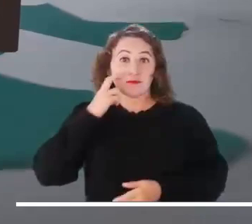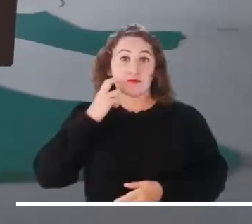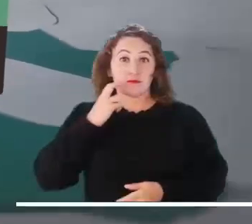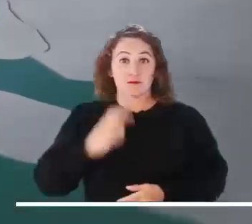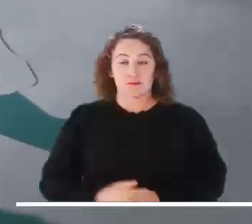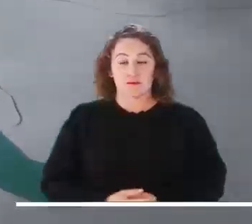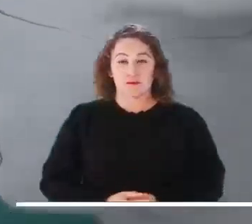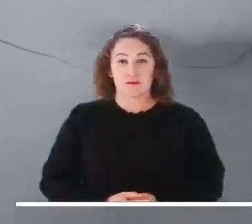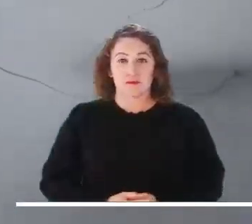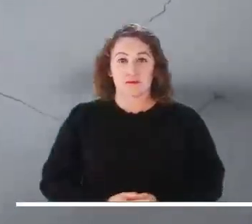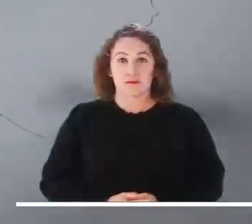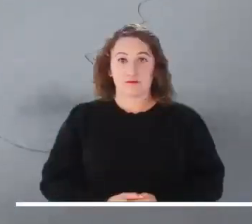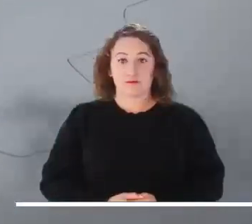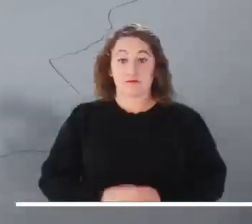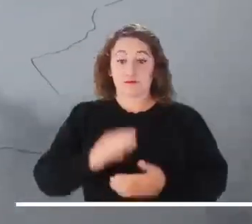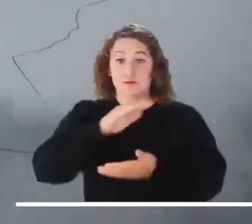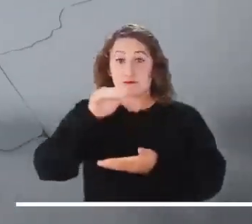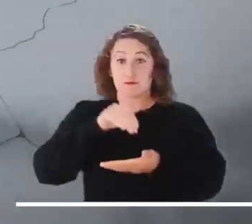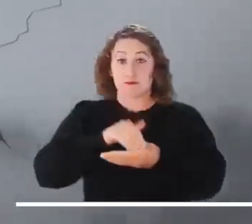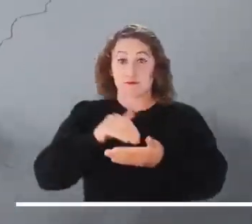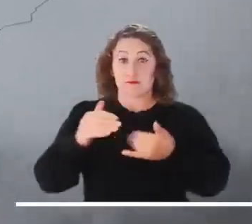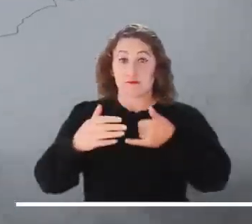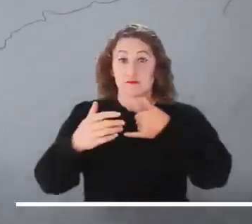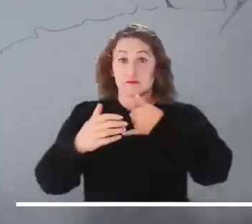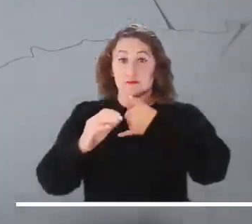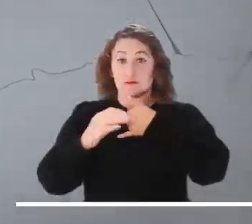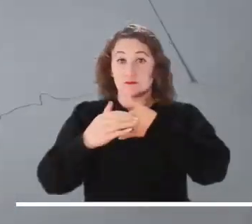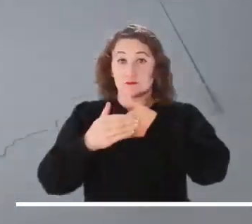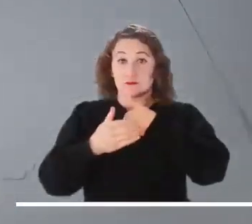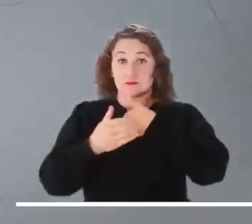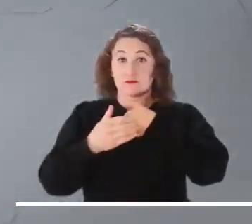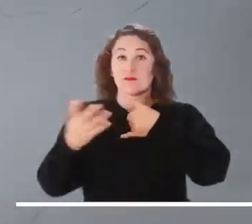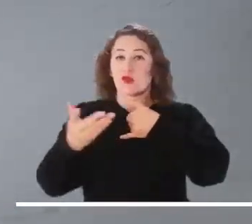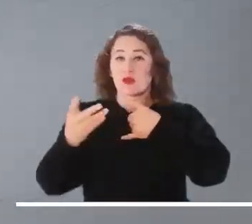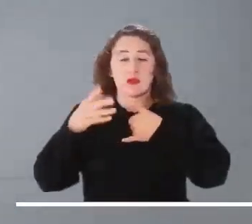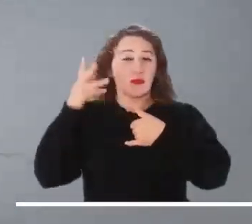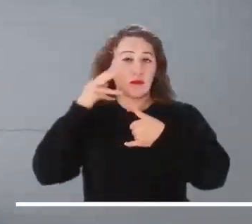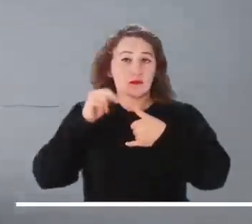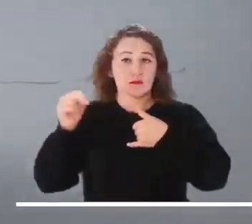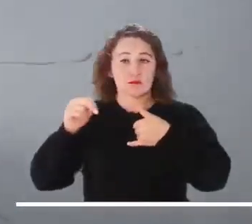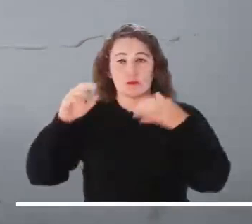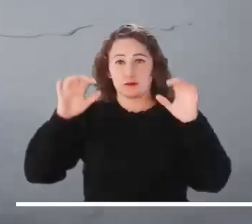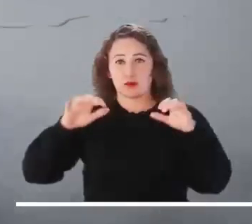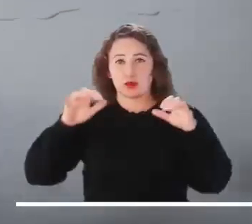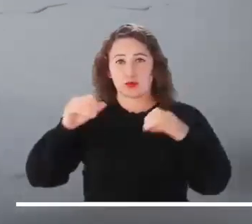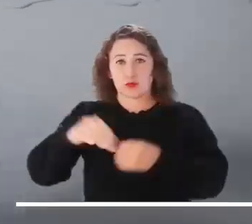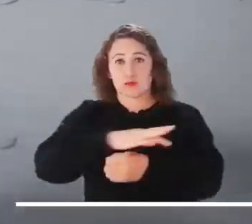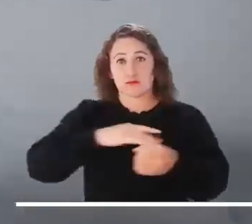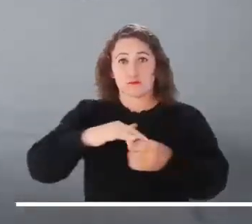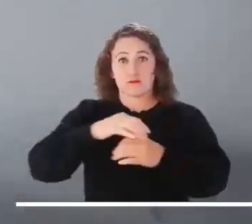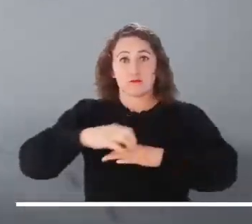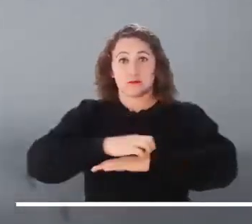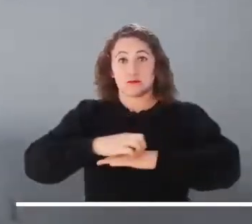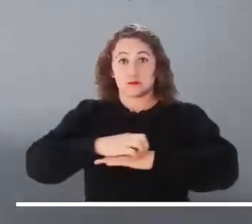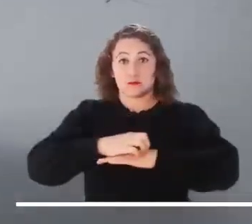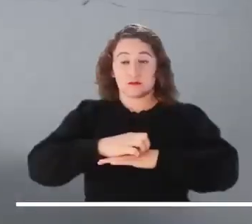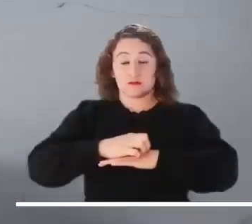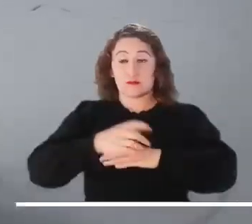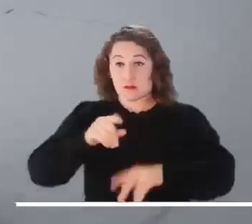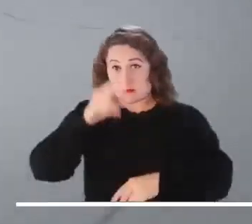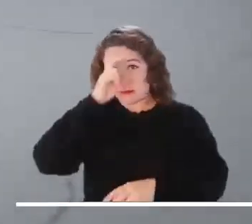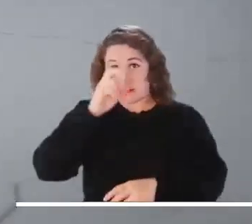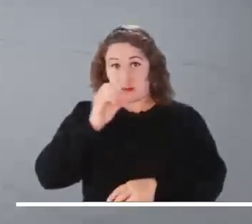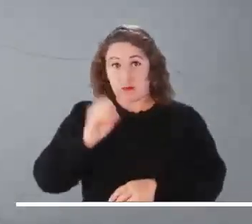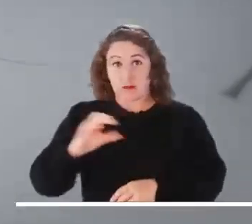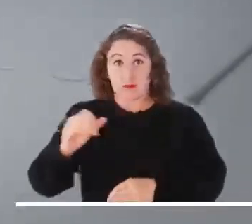y centro y sur de Chocó. En el centro del país, las lluvias se esperan en norte de Santander, Cundinamarca y